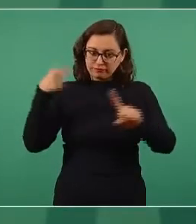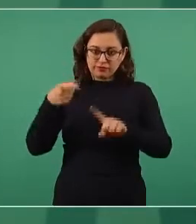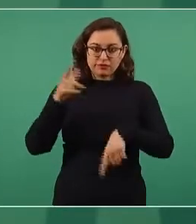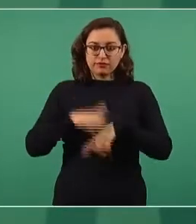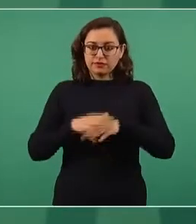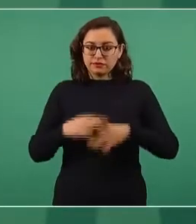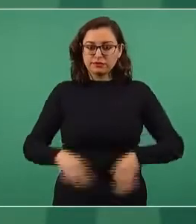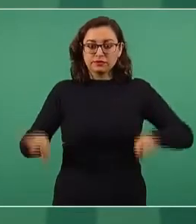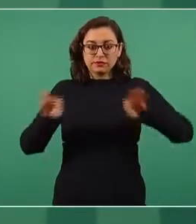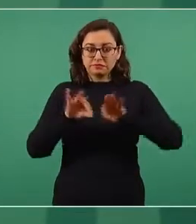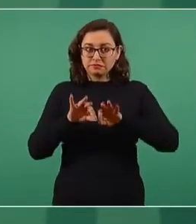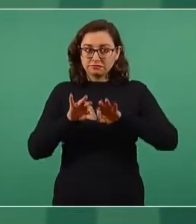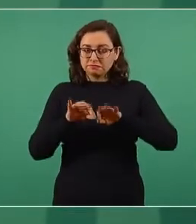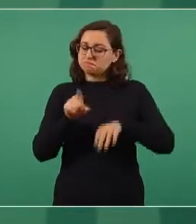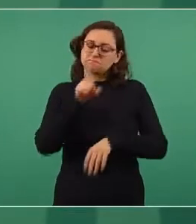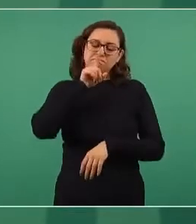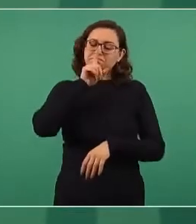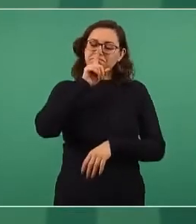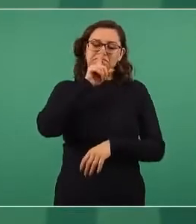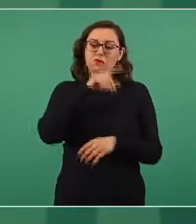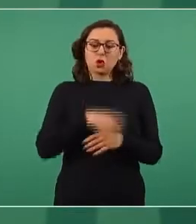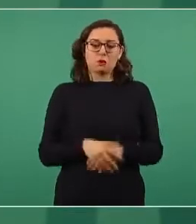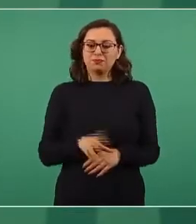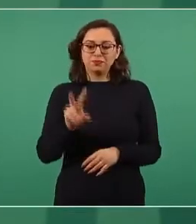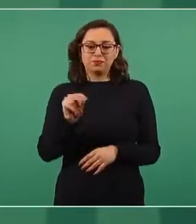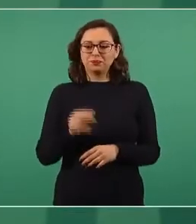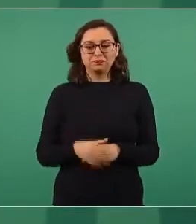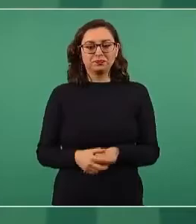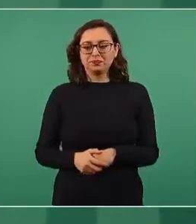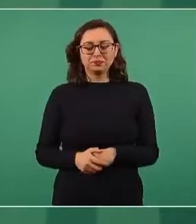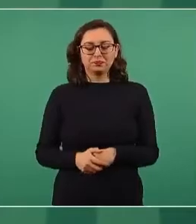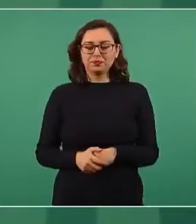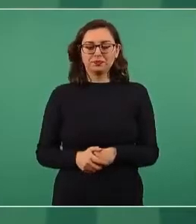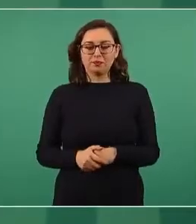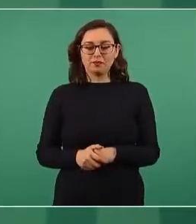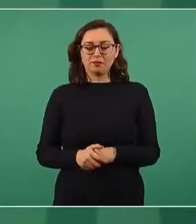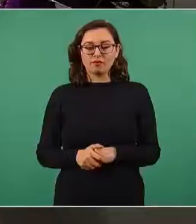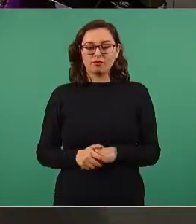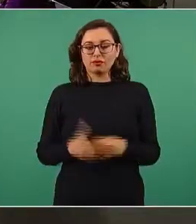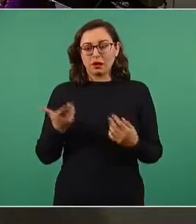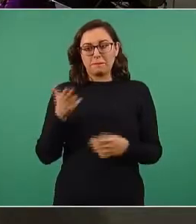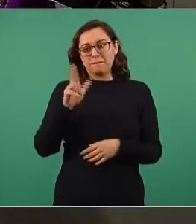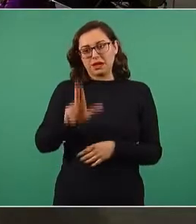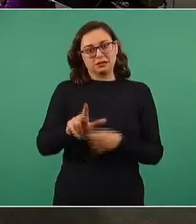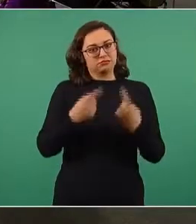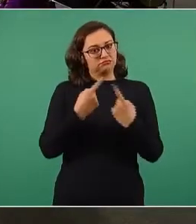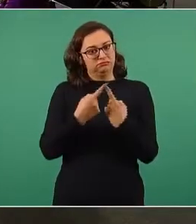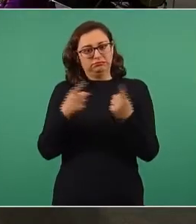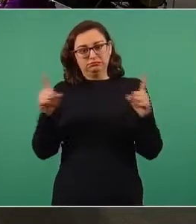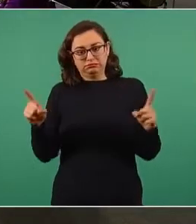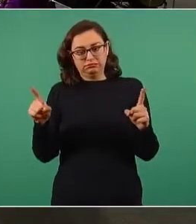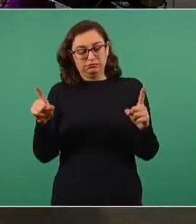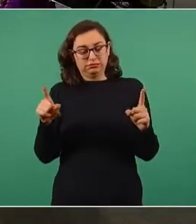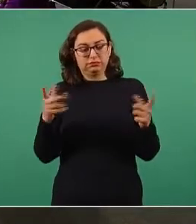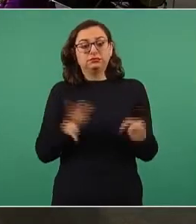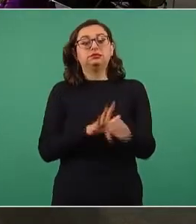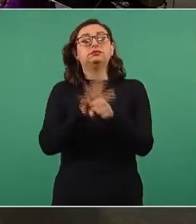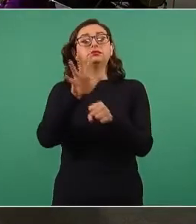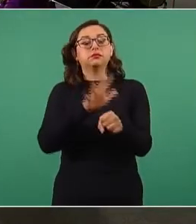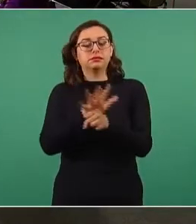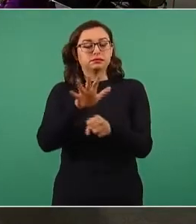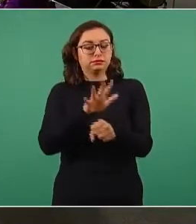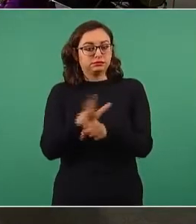la conversación? No lo creo. No está planteada para eso. El eje de la conversación hoy con Estados Unidos es